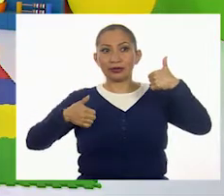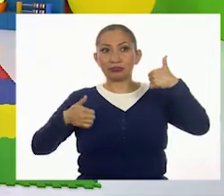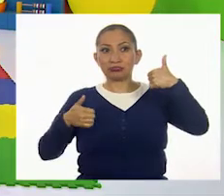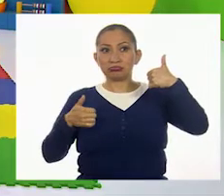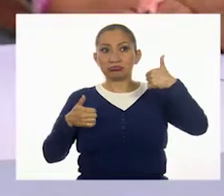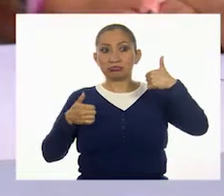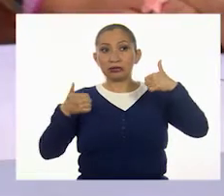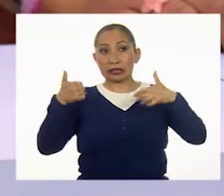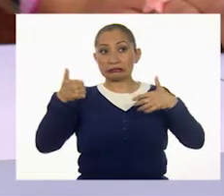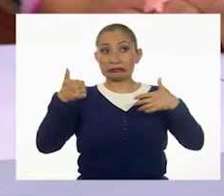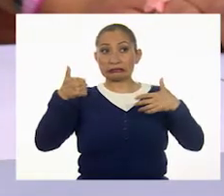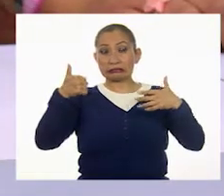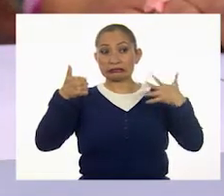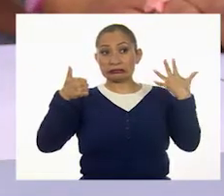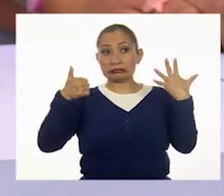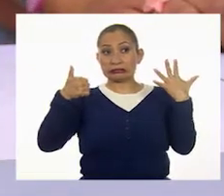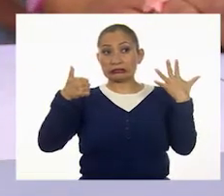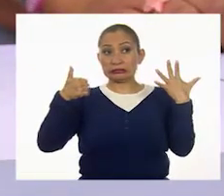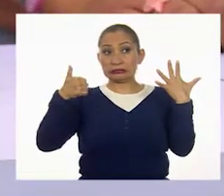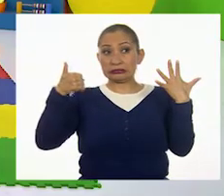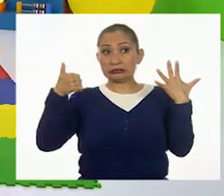Seis.